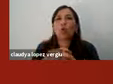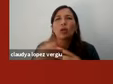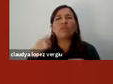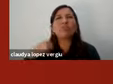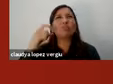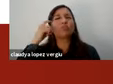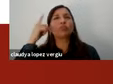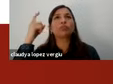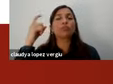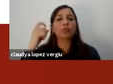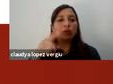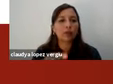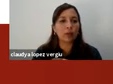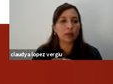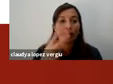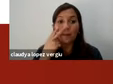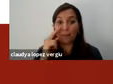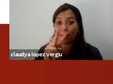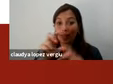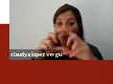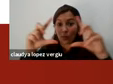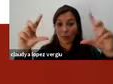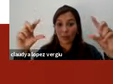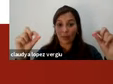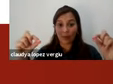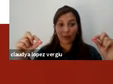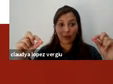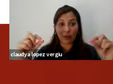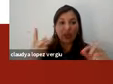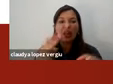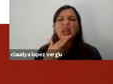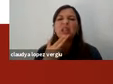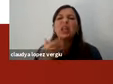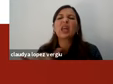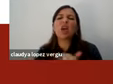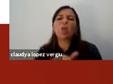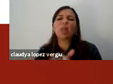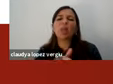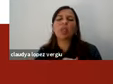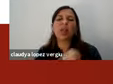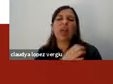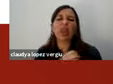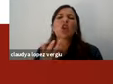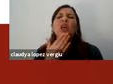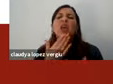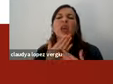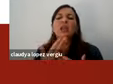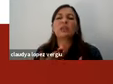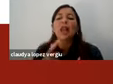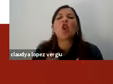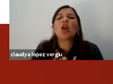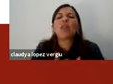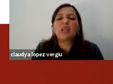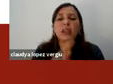ejes que les venía comentando, ¿no? Entonces, ¿qué es igualdad de género para PROMPERÚ, no? Bueno, PROMPERÚ promueve la igualdad